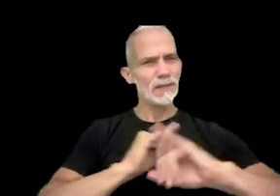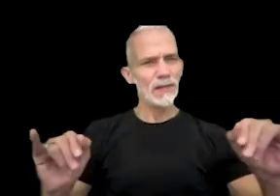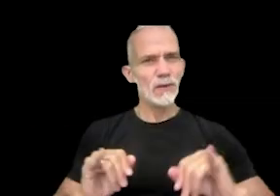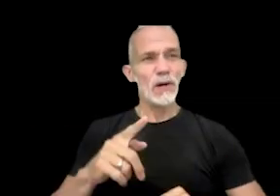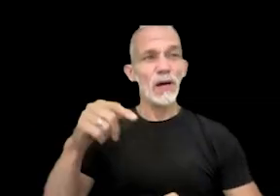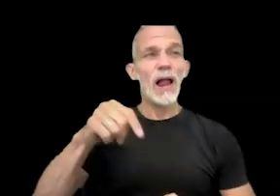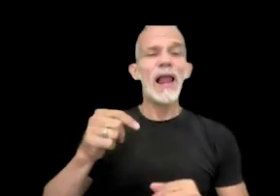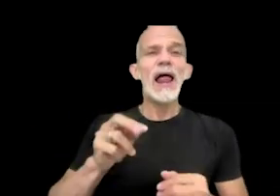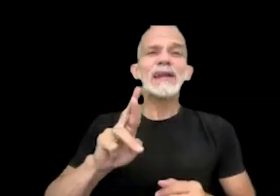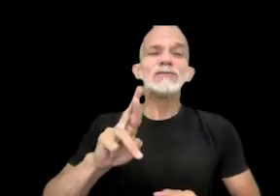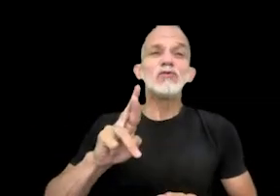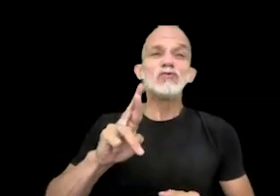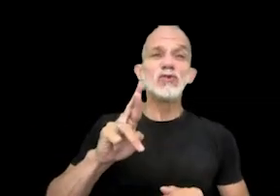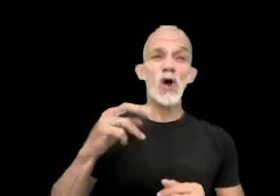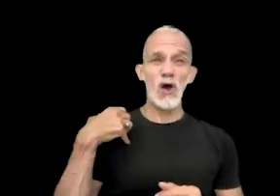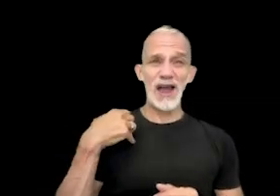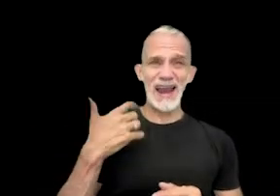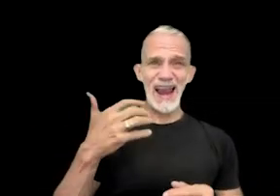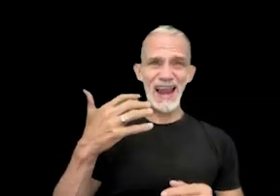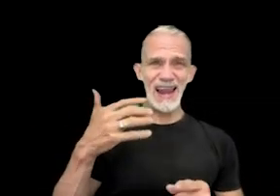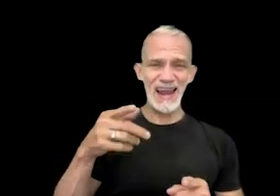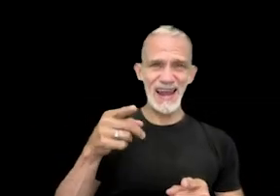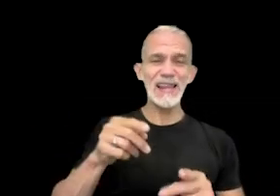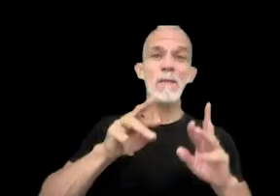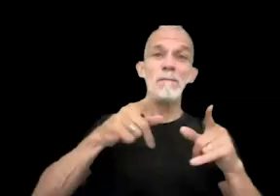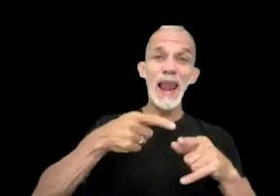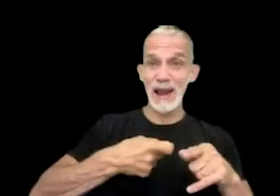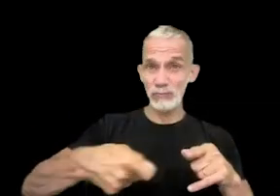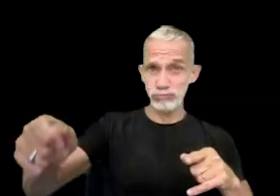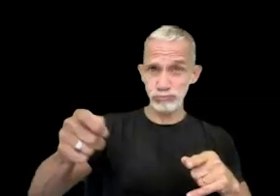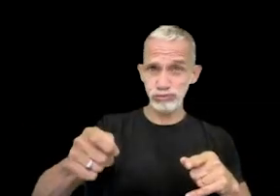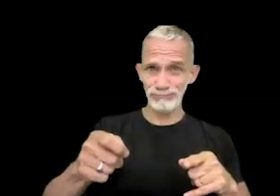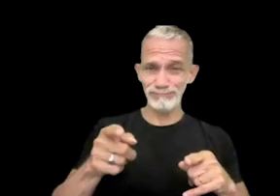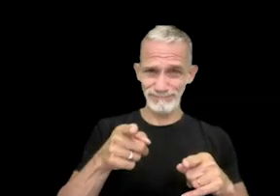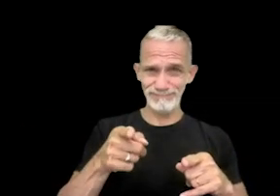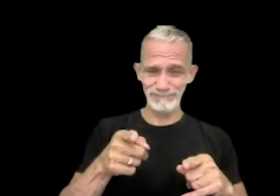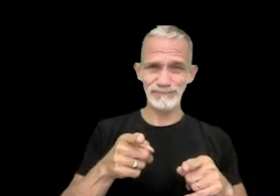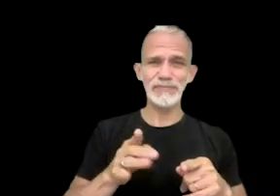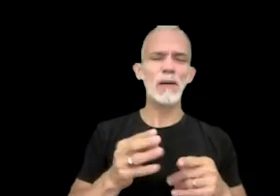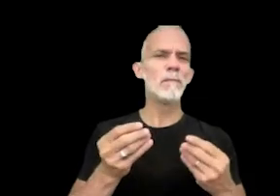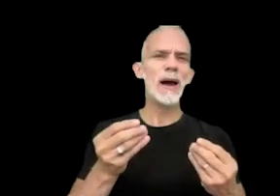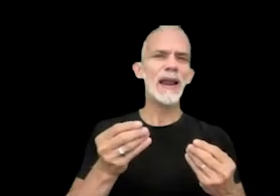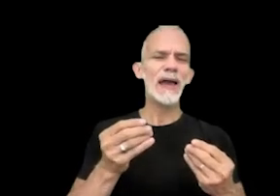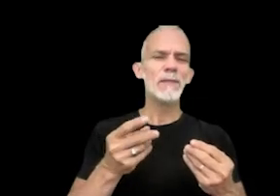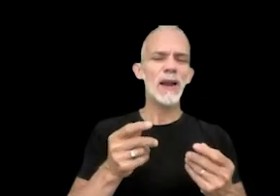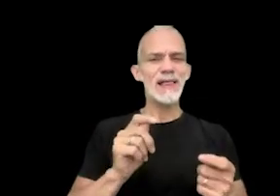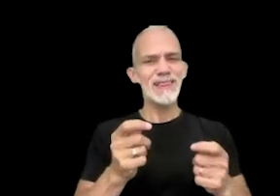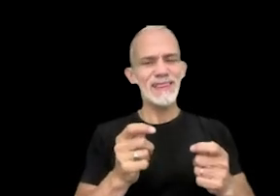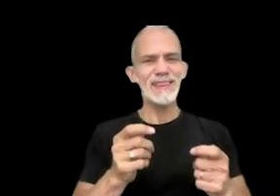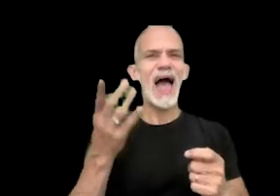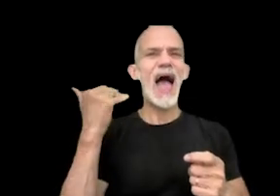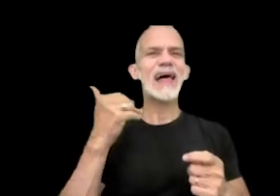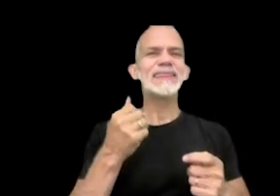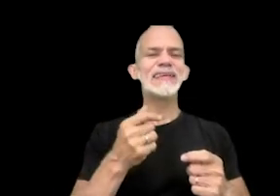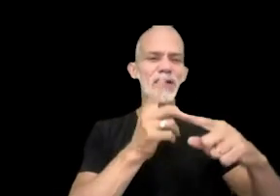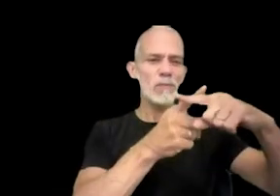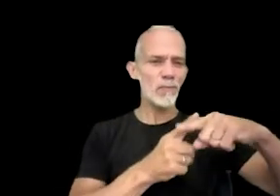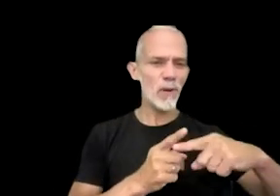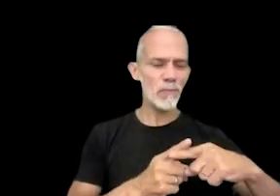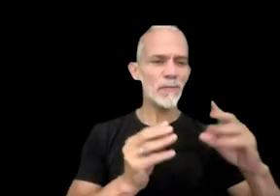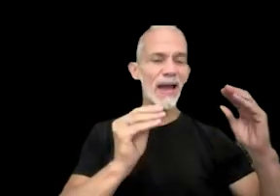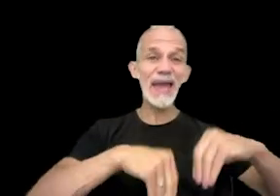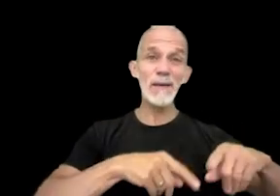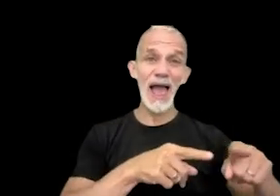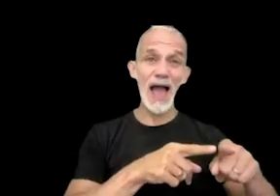esta resolución que habilitó este plan de facilidades de pago para corregir el cómputo de